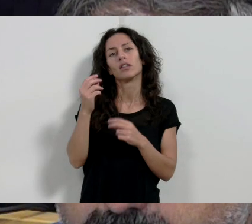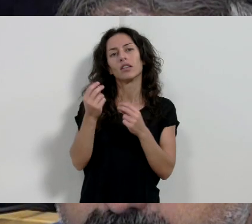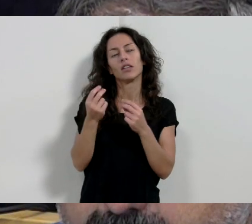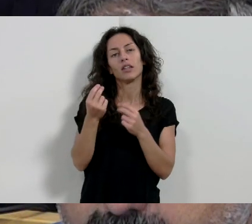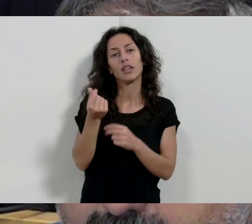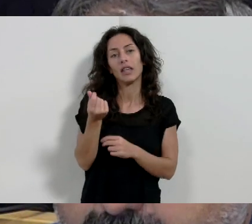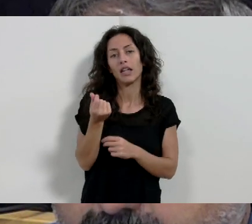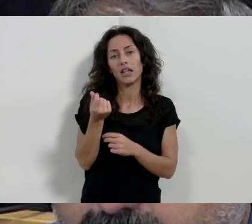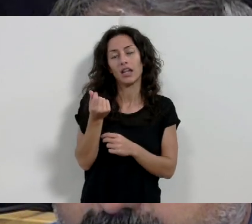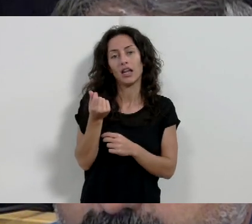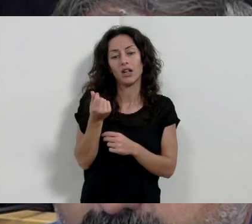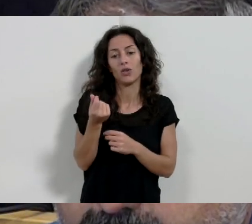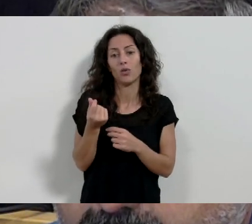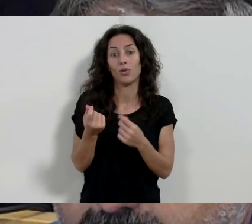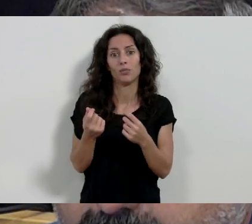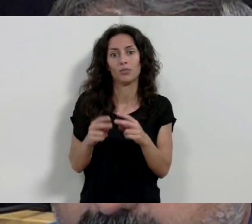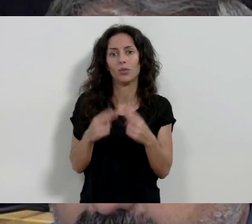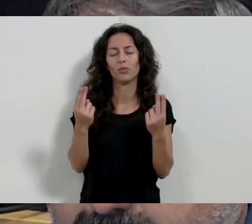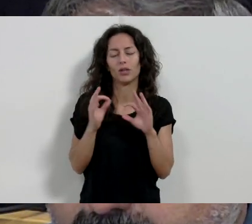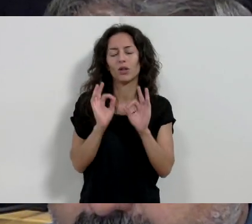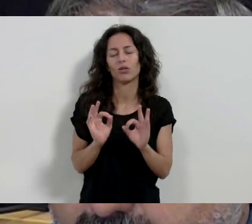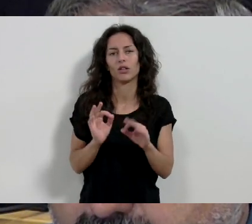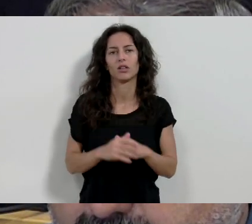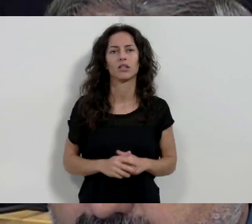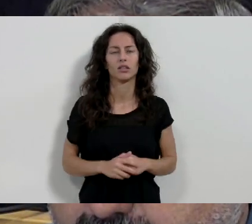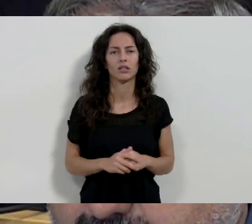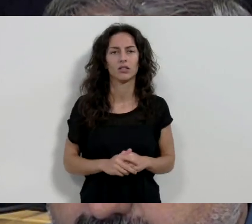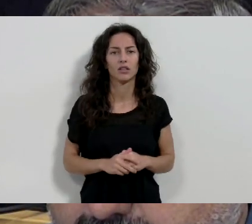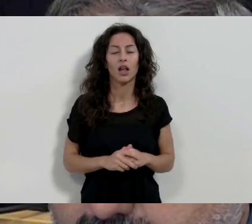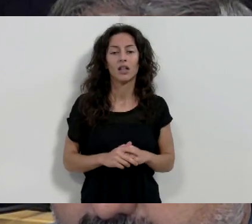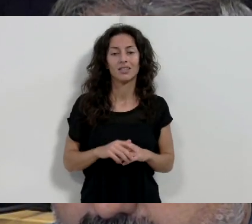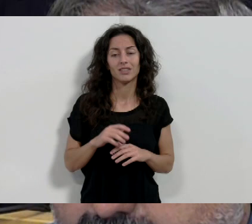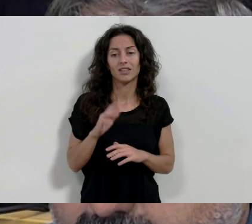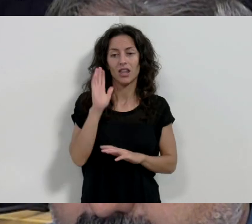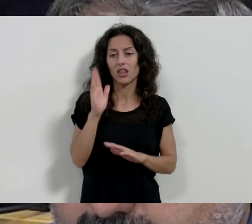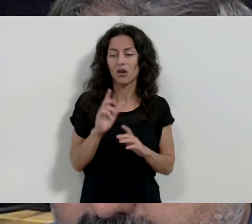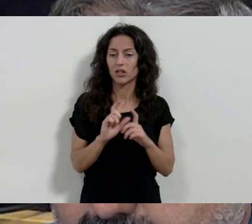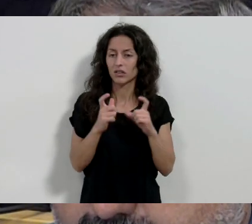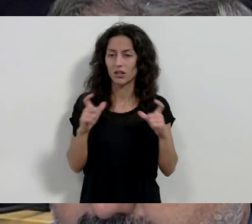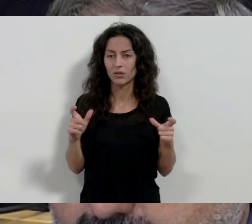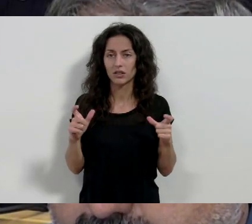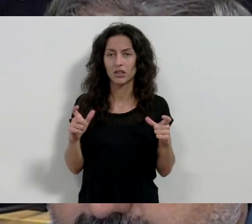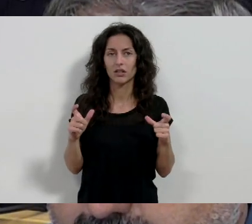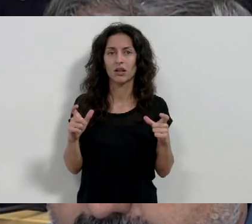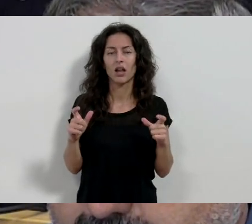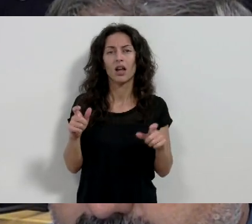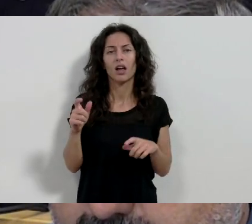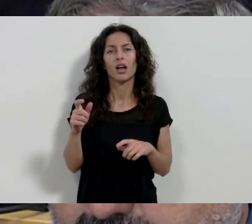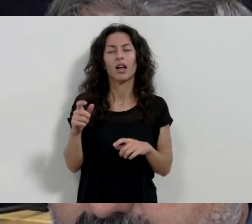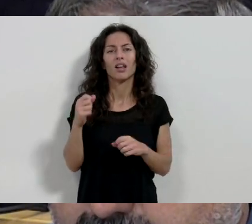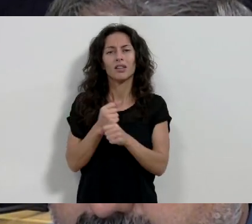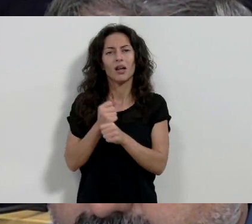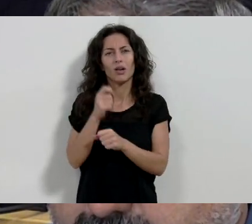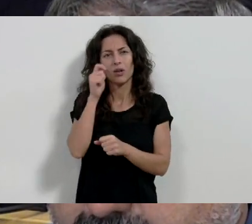mucho las sanciones, se está haciendo una labor intensa de inspección, tanto